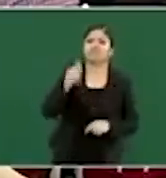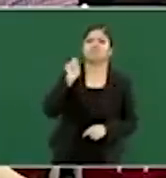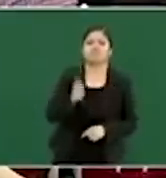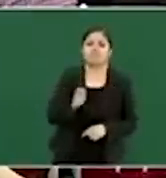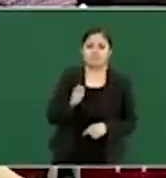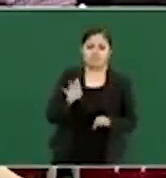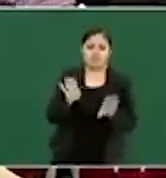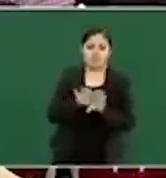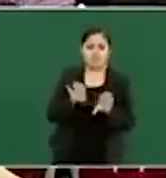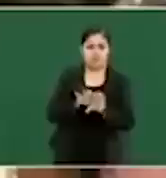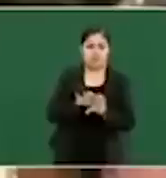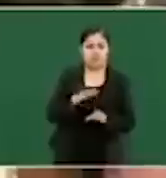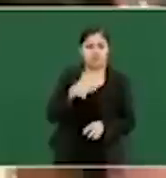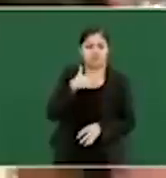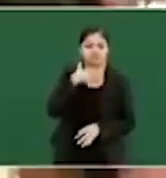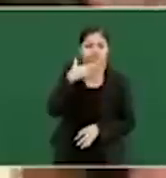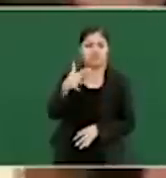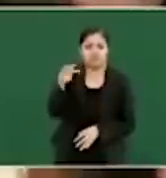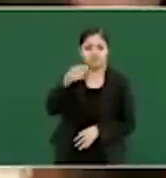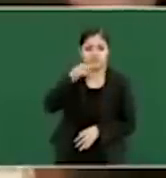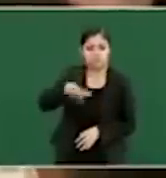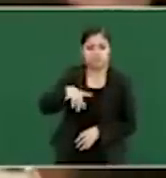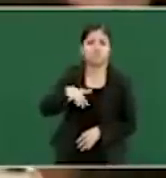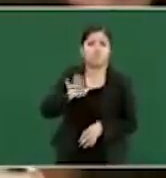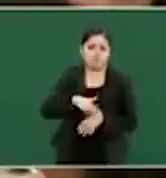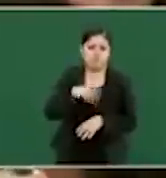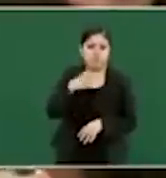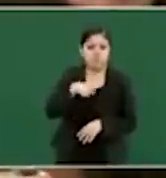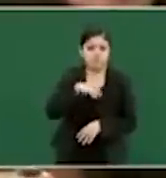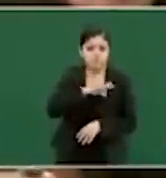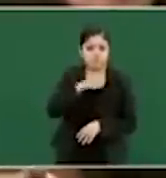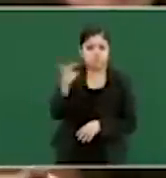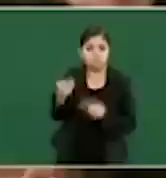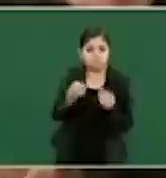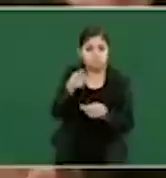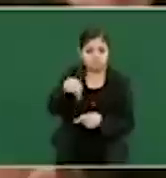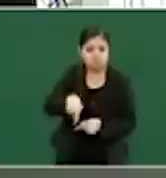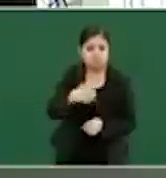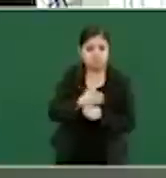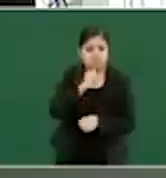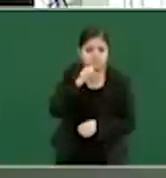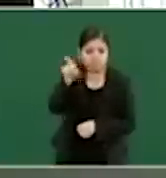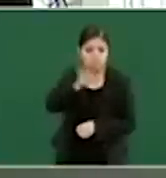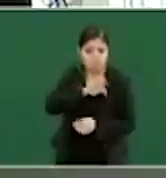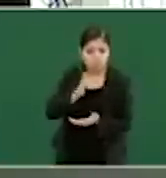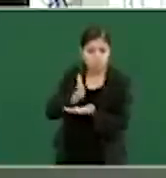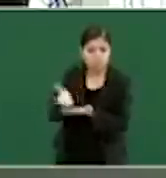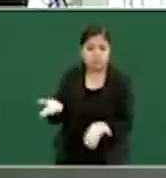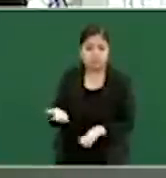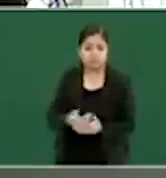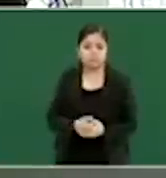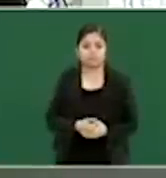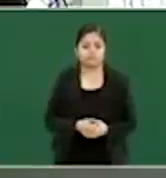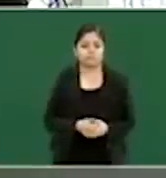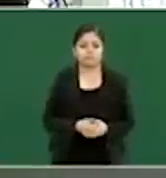a presuntos actos de corrupción, ¿qué tanto podría acotar en temas estatales como este que le menciono? Bueno,